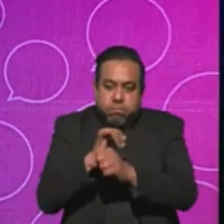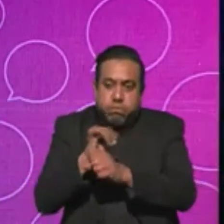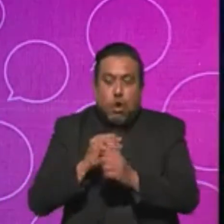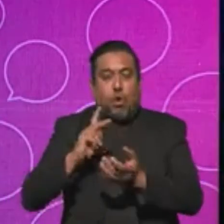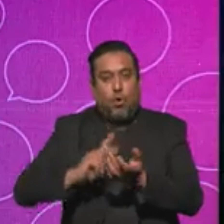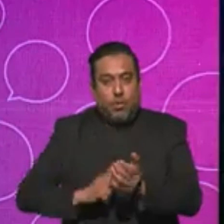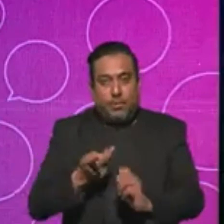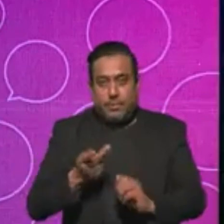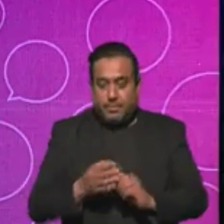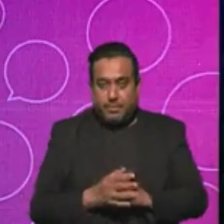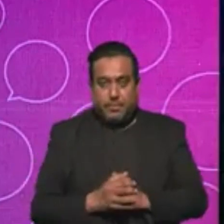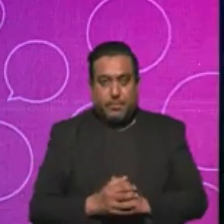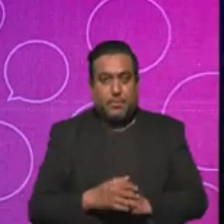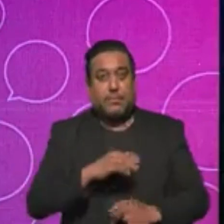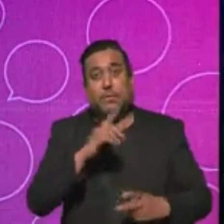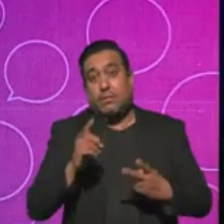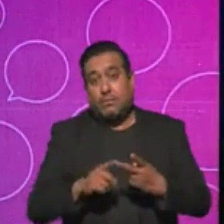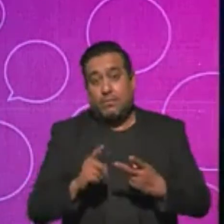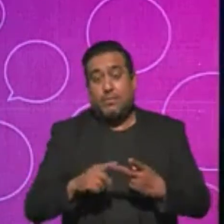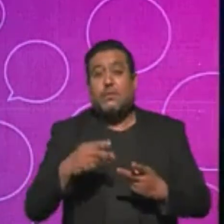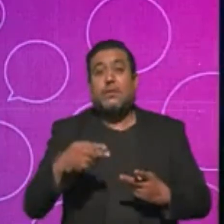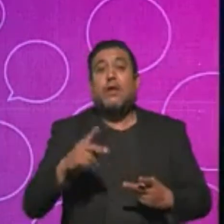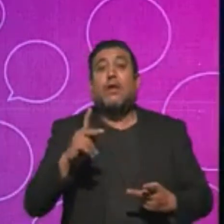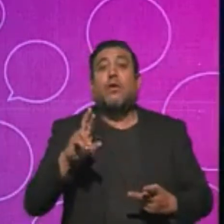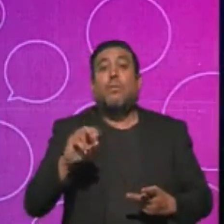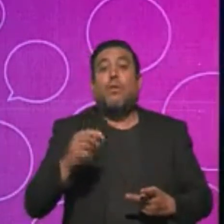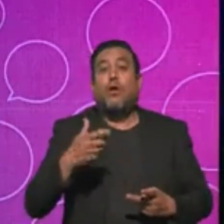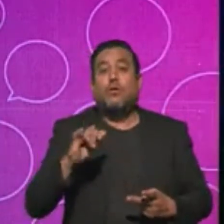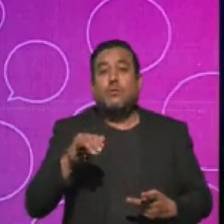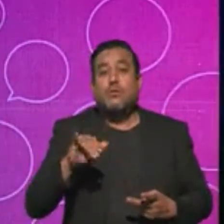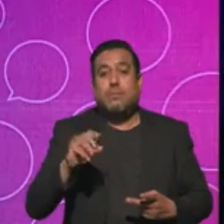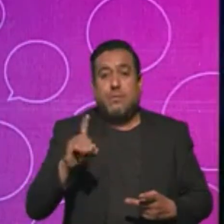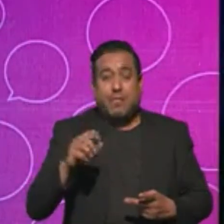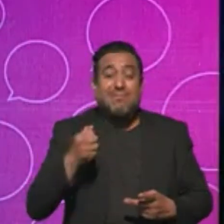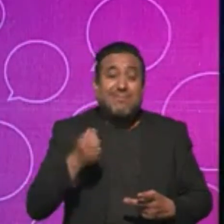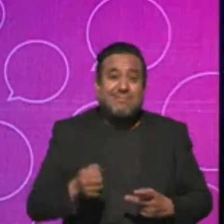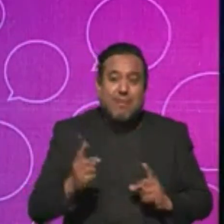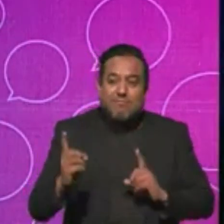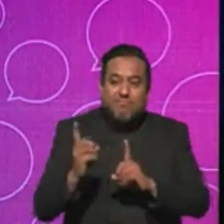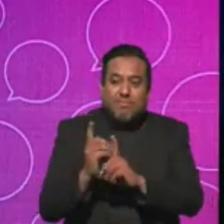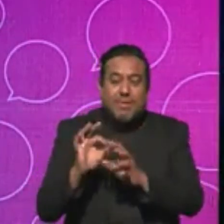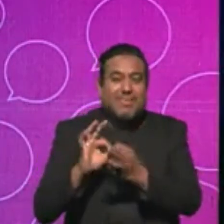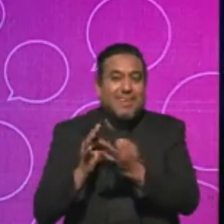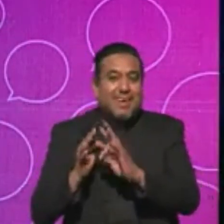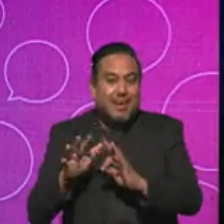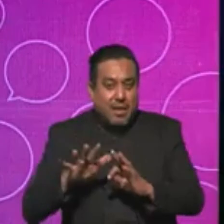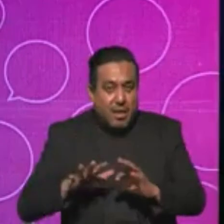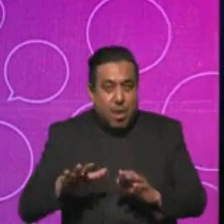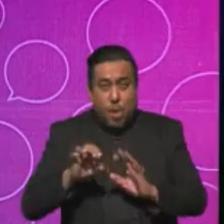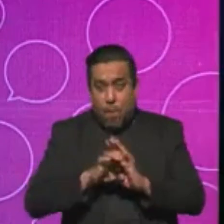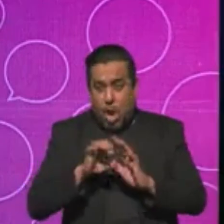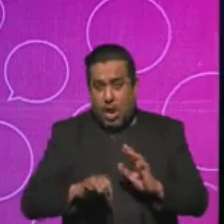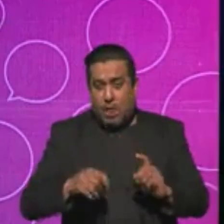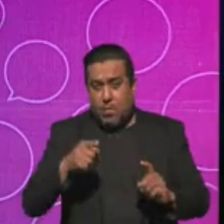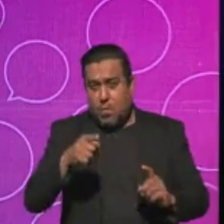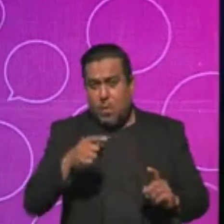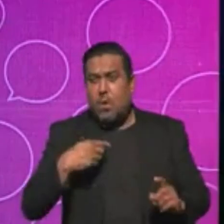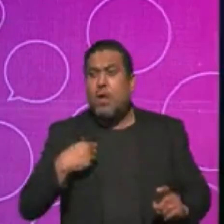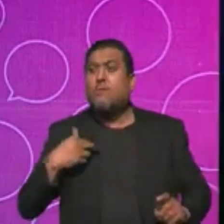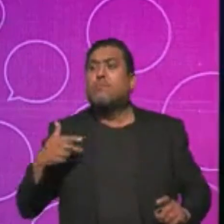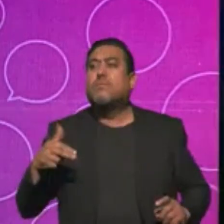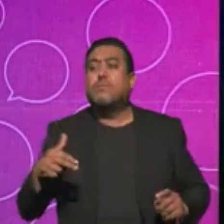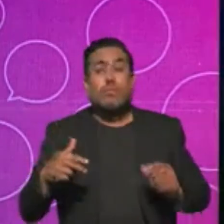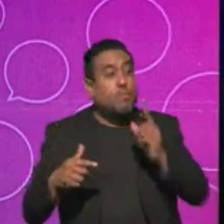otro lado es la proximidad no podremos negar que hoy en día pasa una una unidad de policía y le tenemos